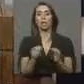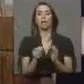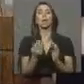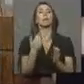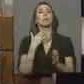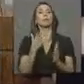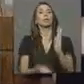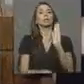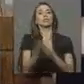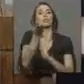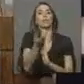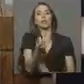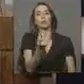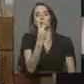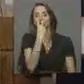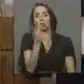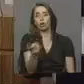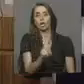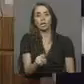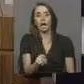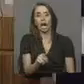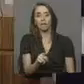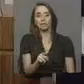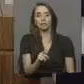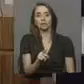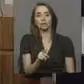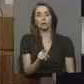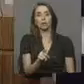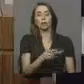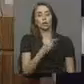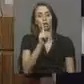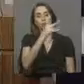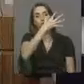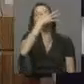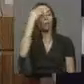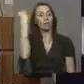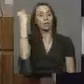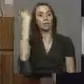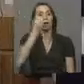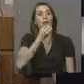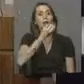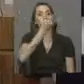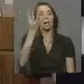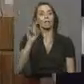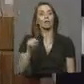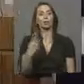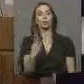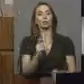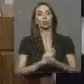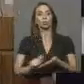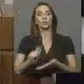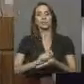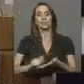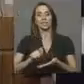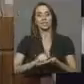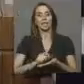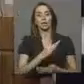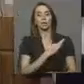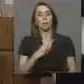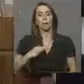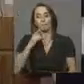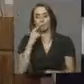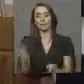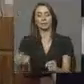alza en los precios del gas. No vamos a olvidar tampoco las declaraciones del subsecretario ministro